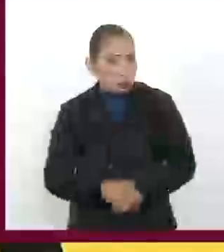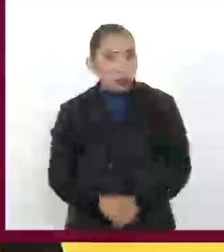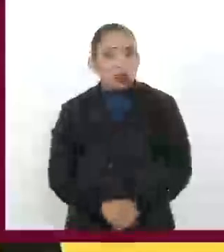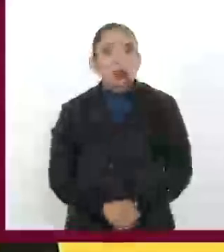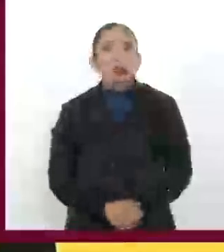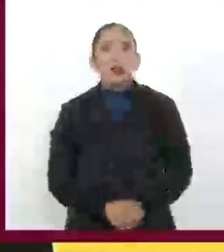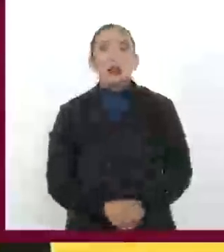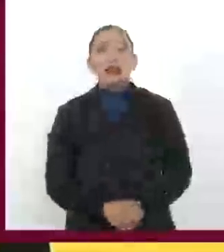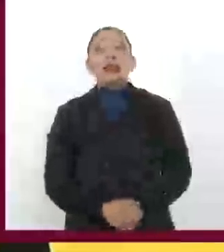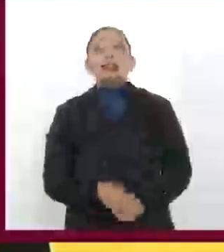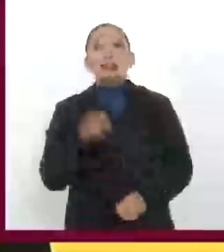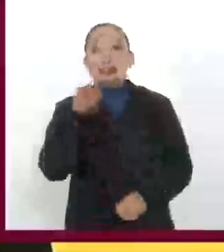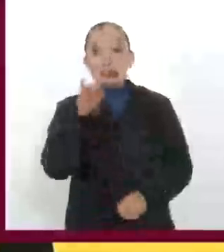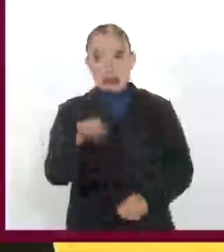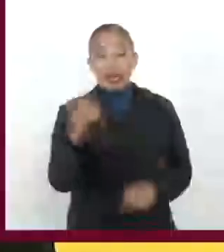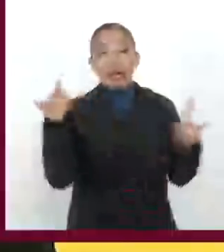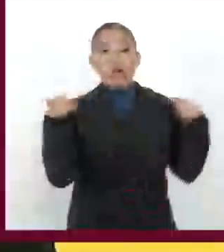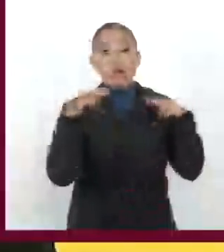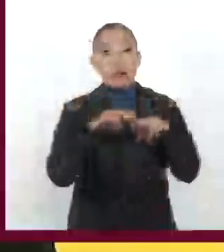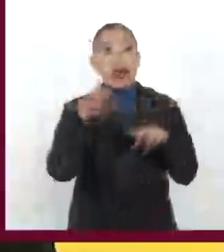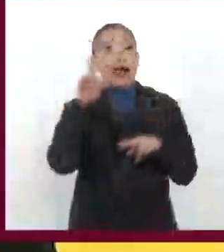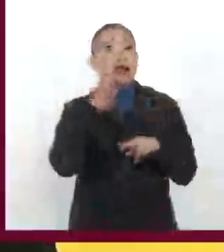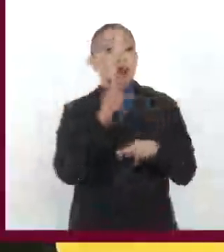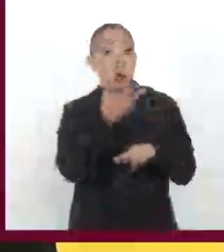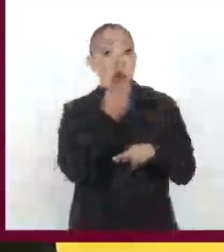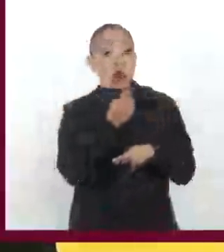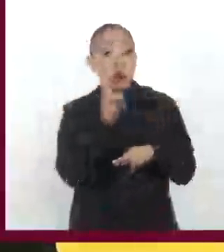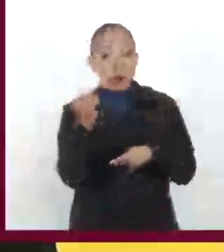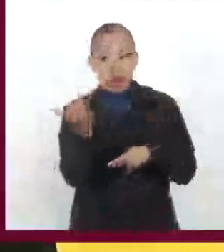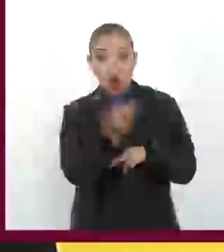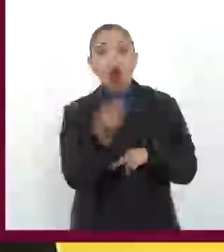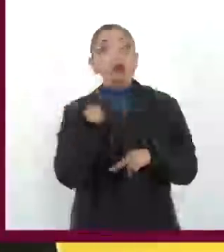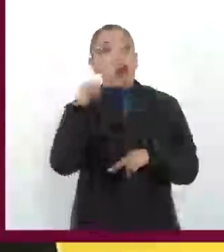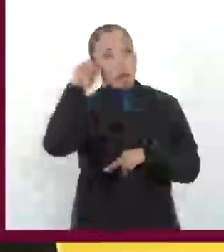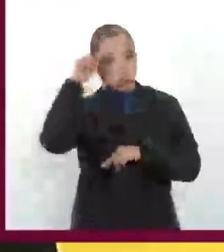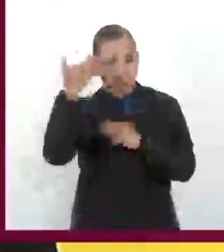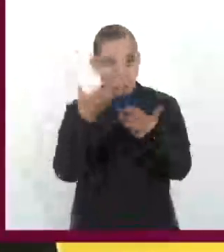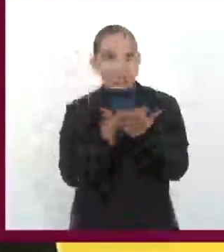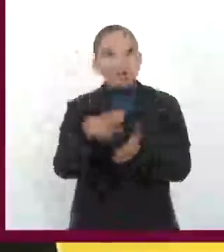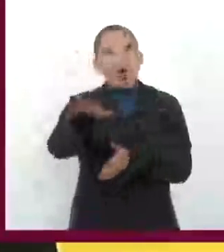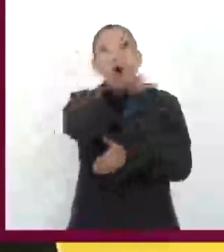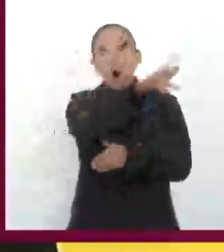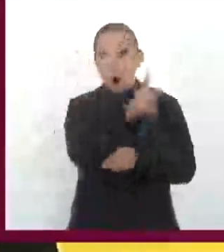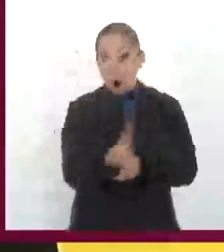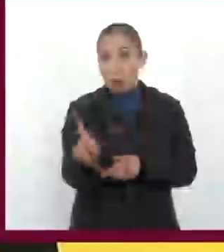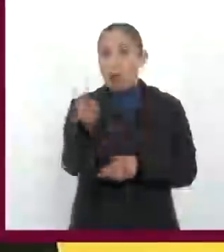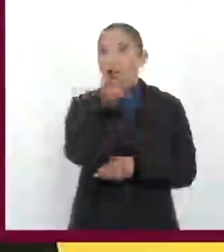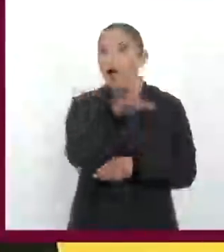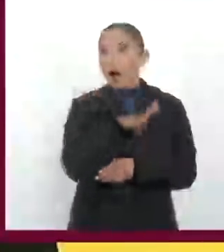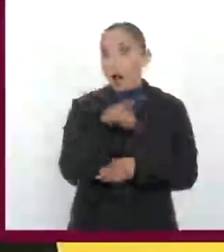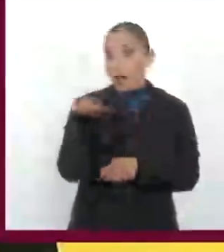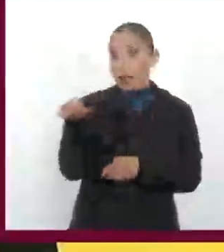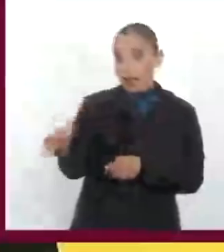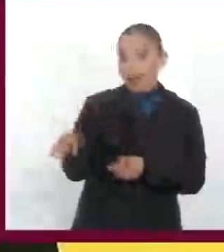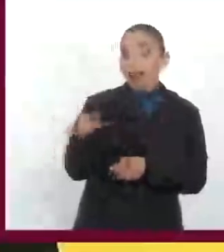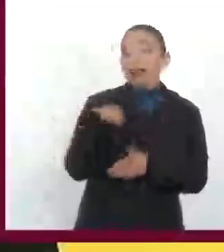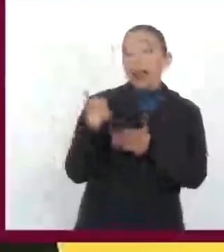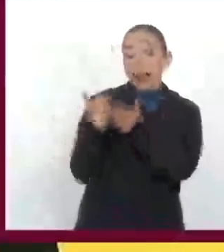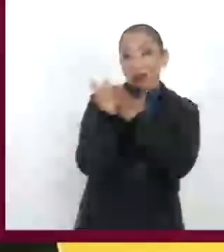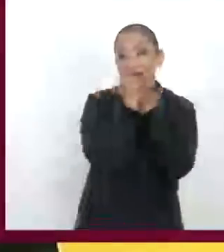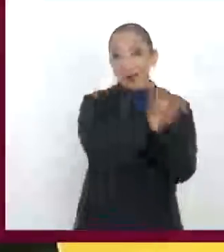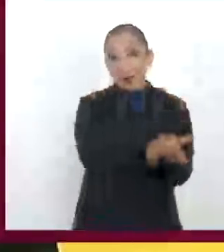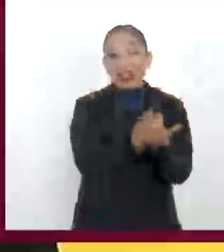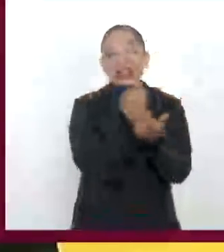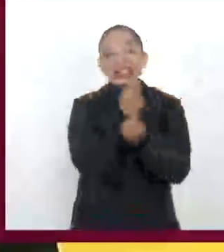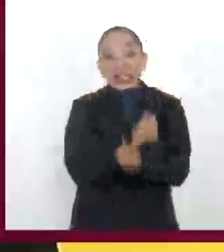empleados. Así es, las maestras y los maestros también son servidoras públicas y servidores públicos